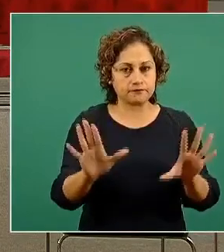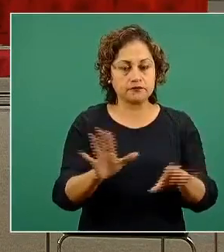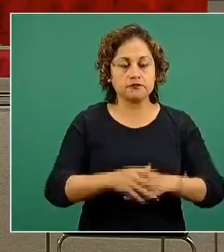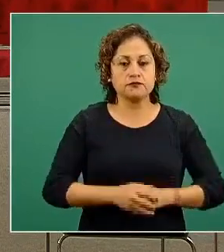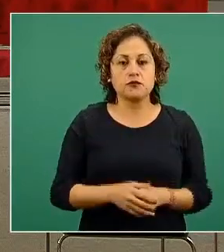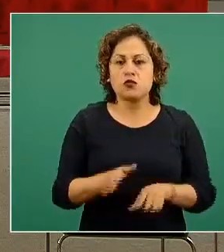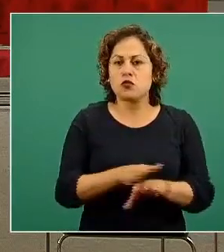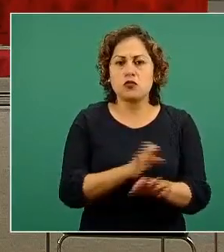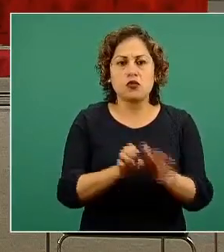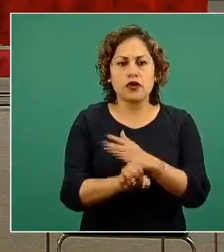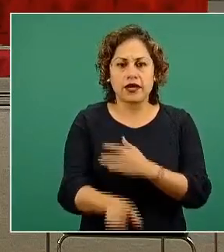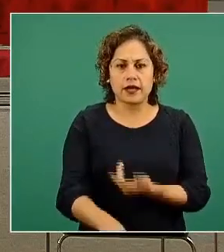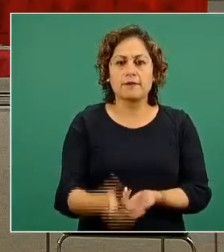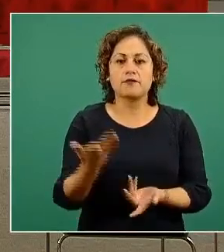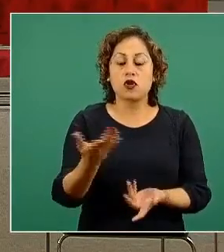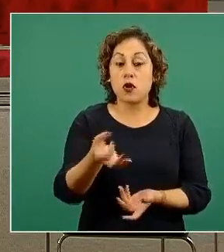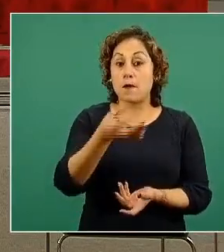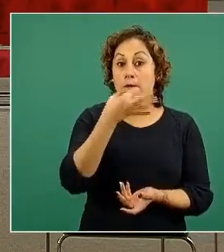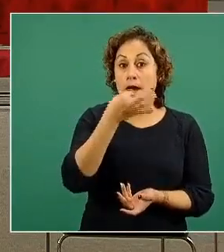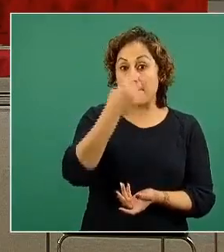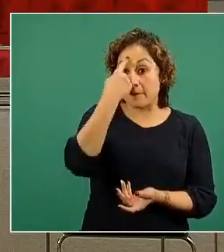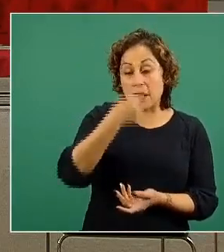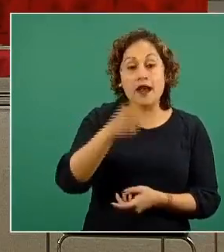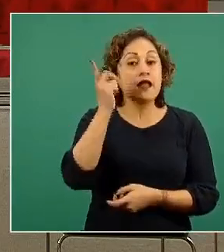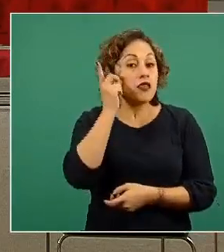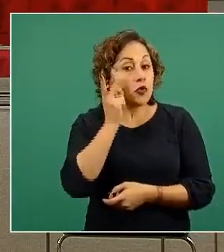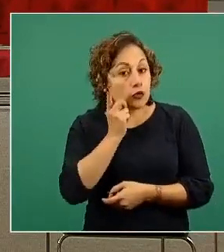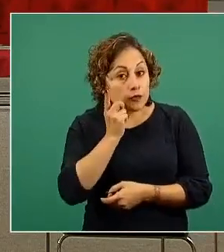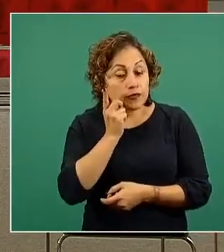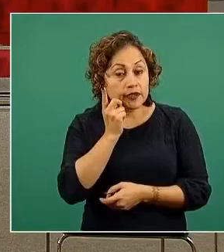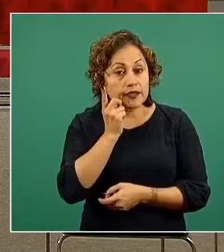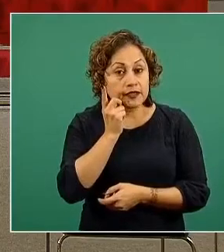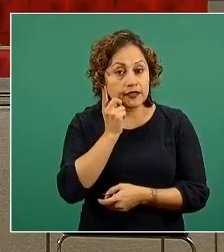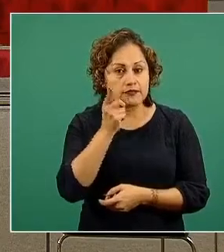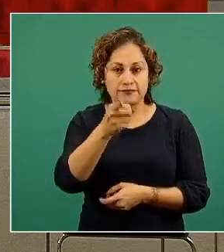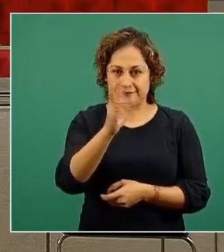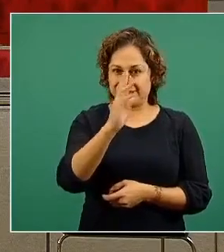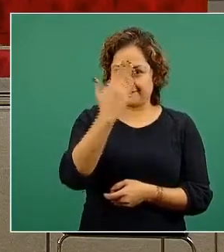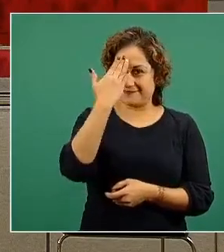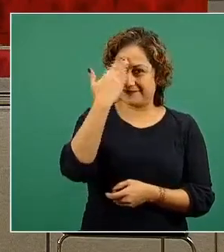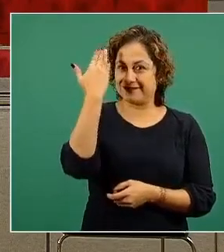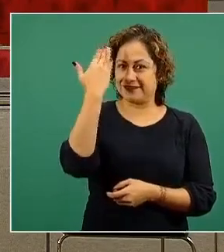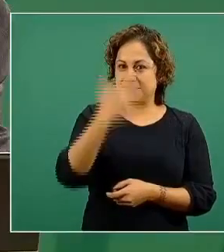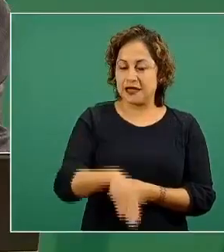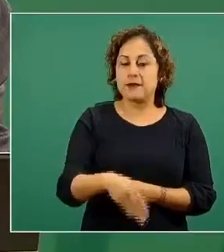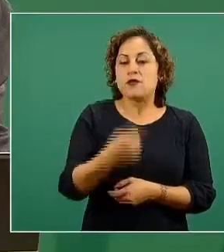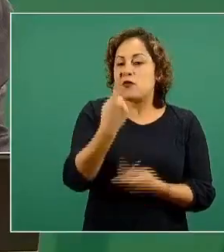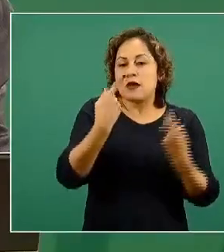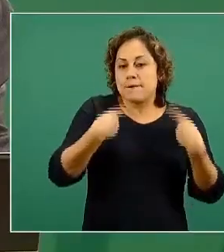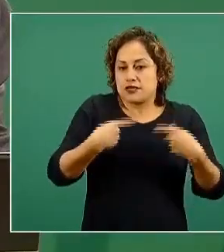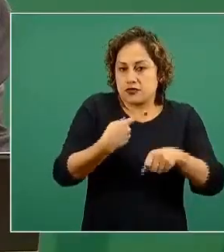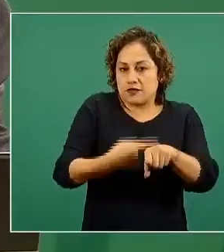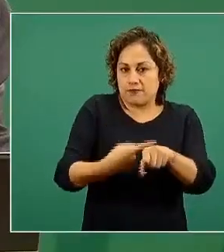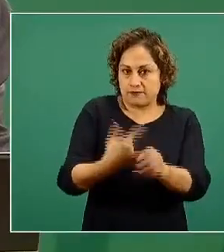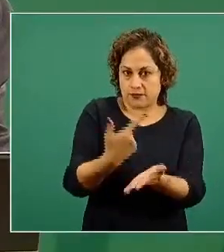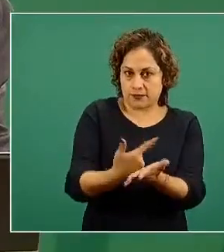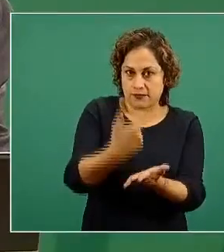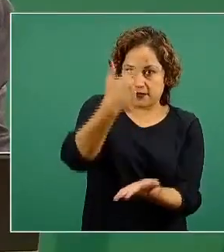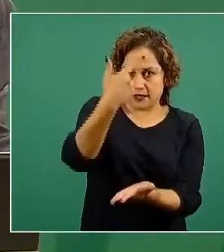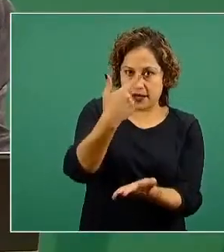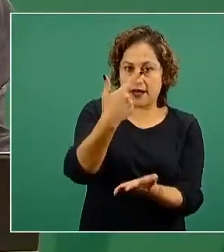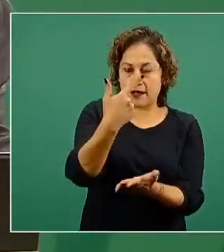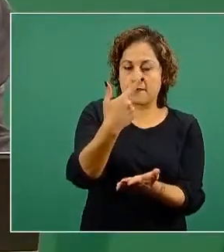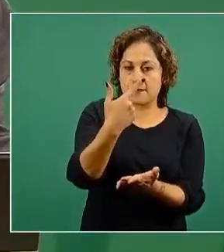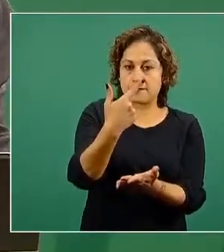caso de sedantes o sea, recuerden que para el paciente crítico es importante